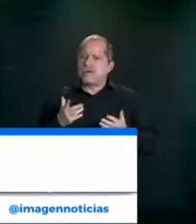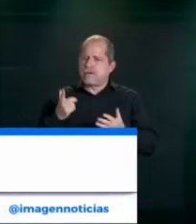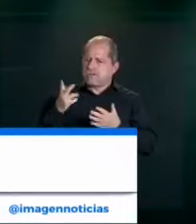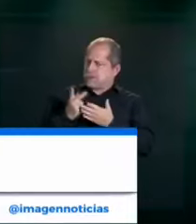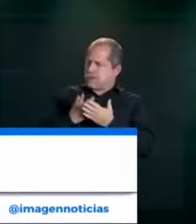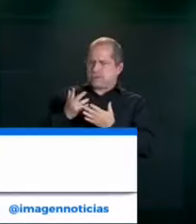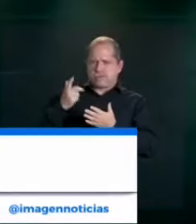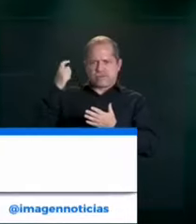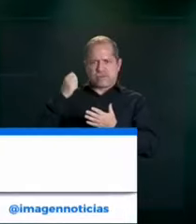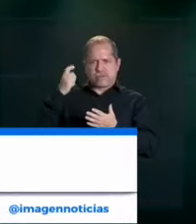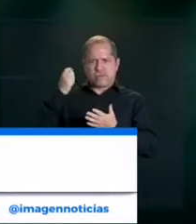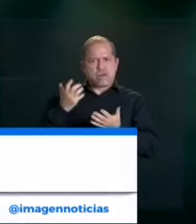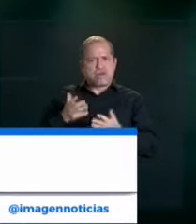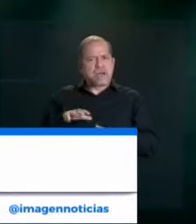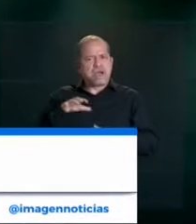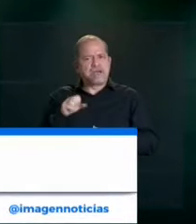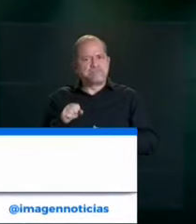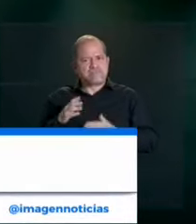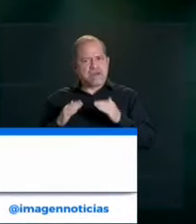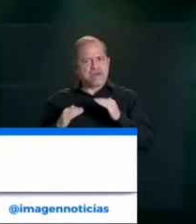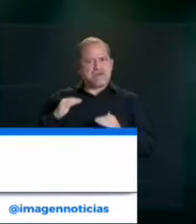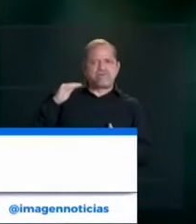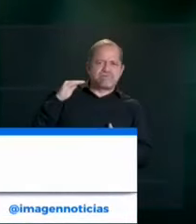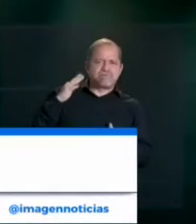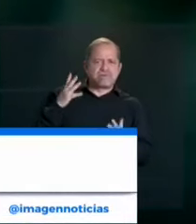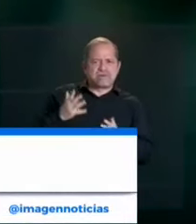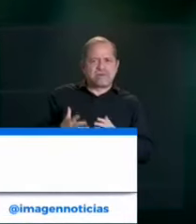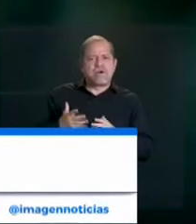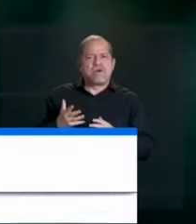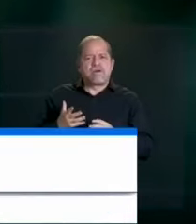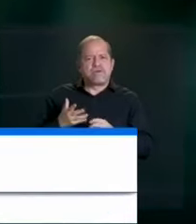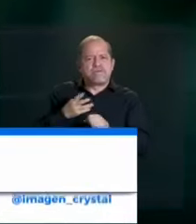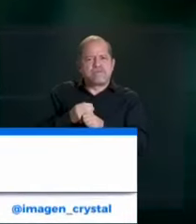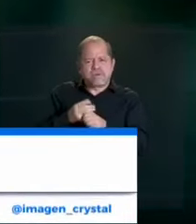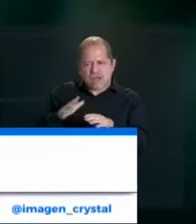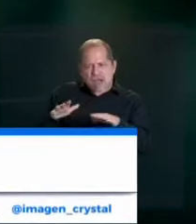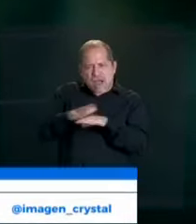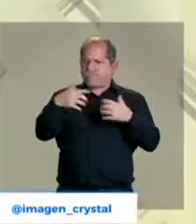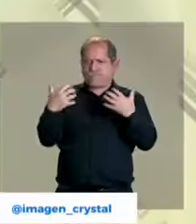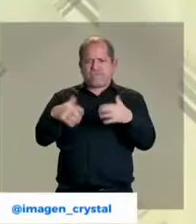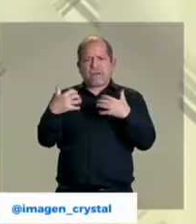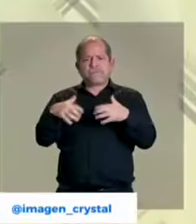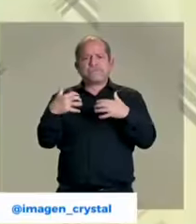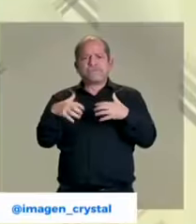propuesta entre los temas a tratar están política social inseguridad inmigración